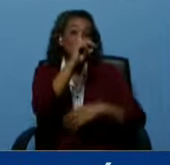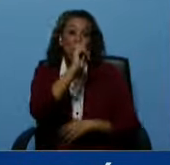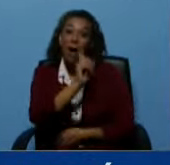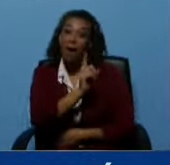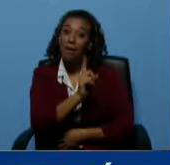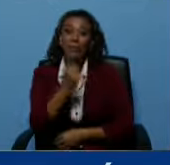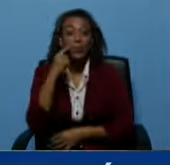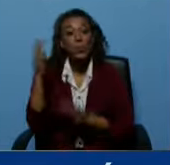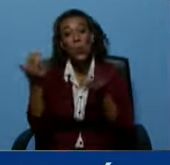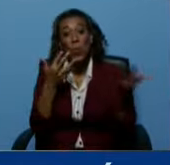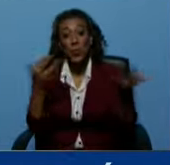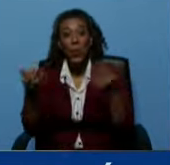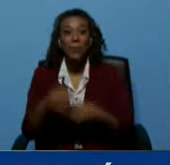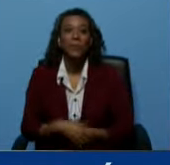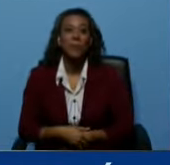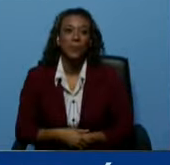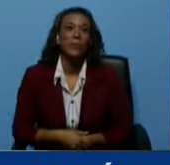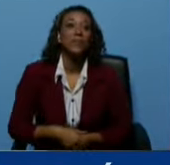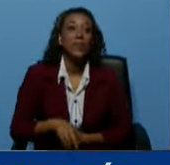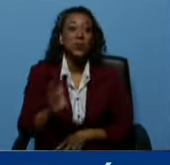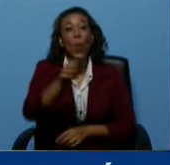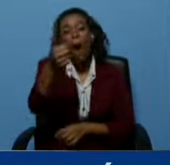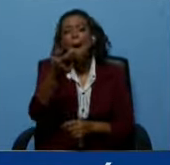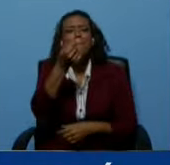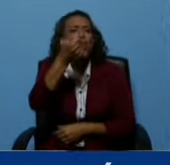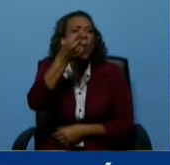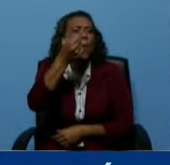casi la edad de mi nieta.